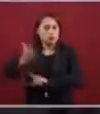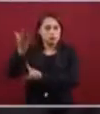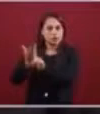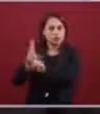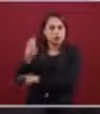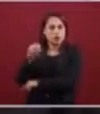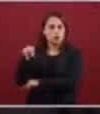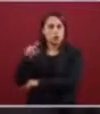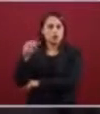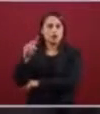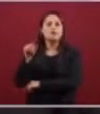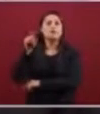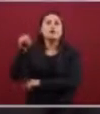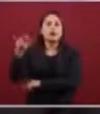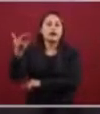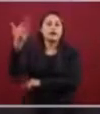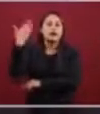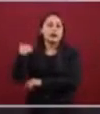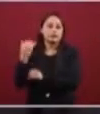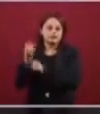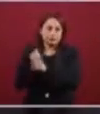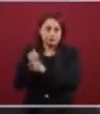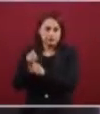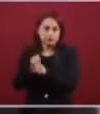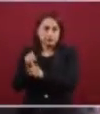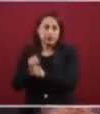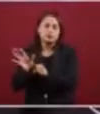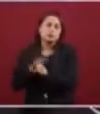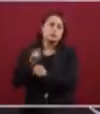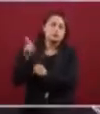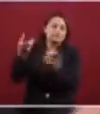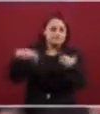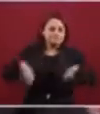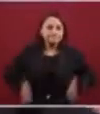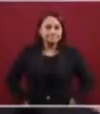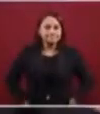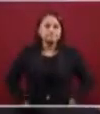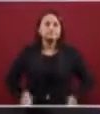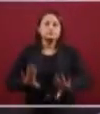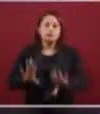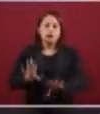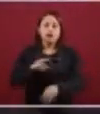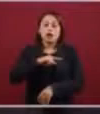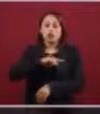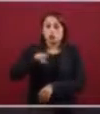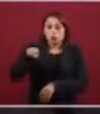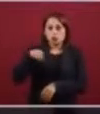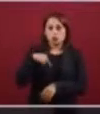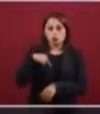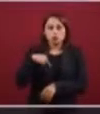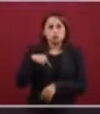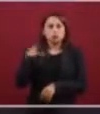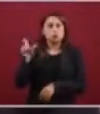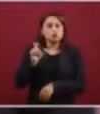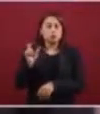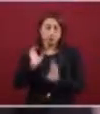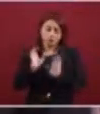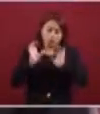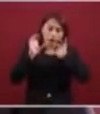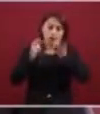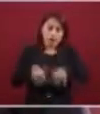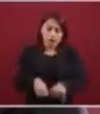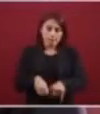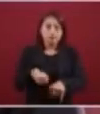García tiene ya una averiguación previa por desfalco y estamos colaborando desde el primer día. Desde el primer día